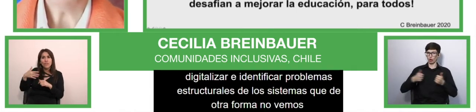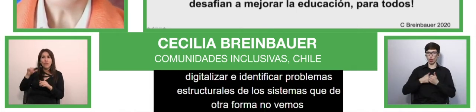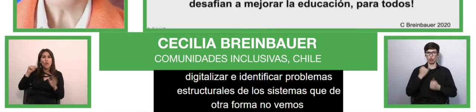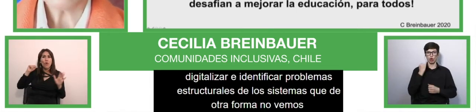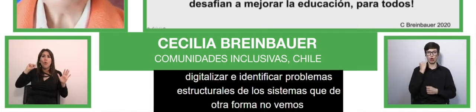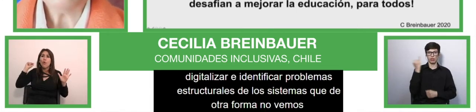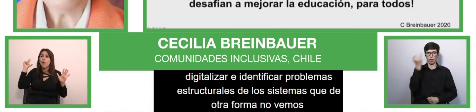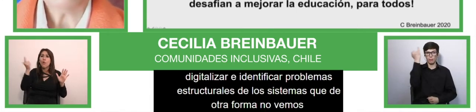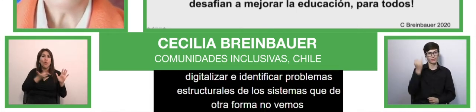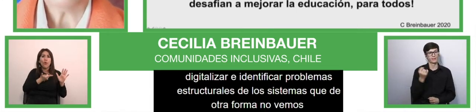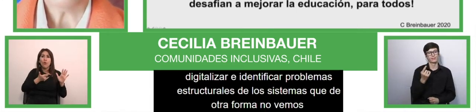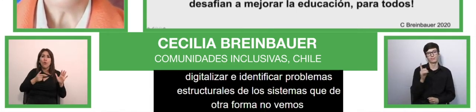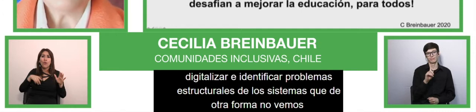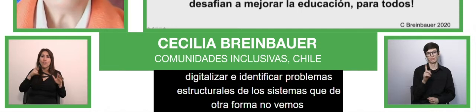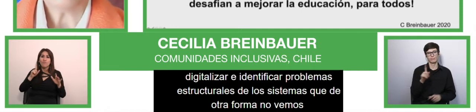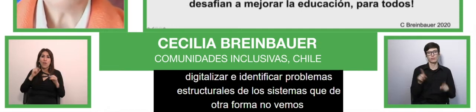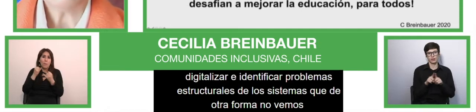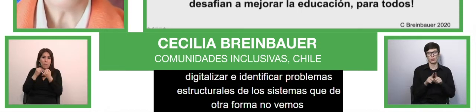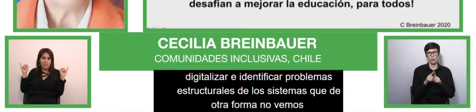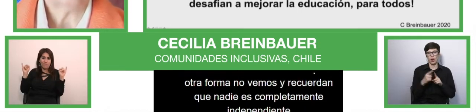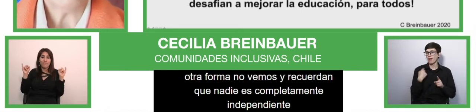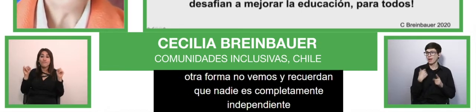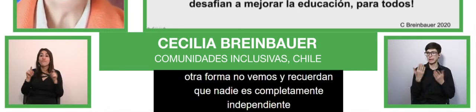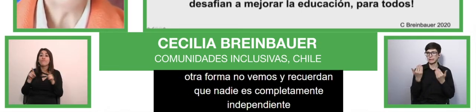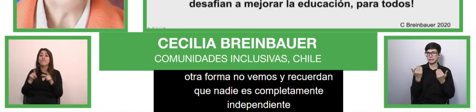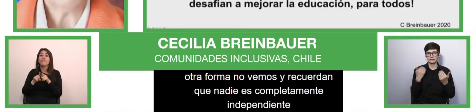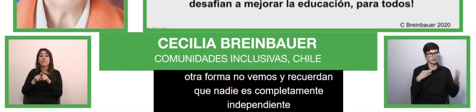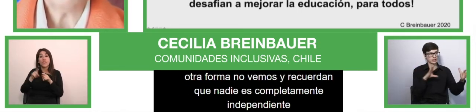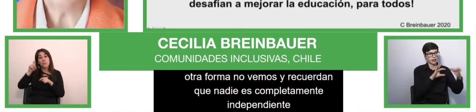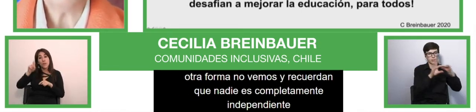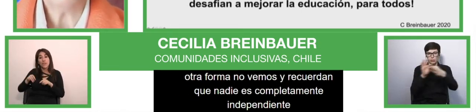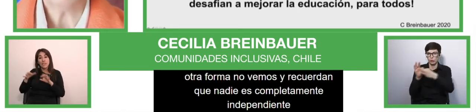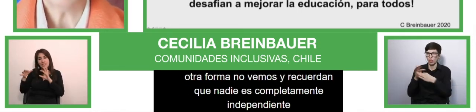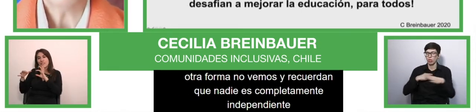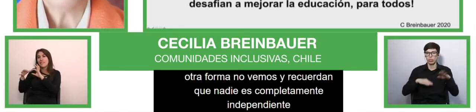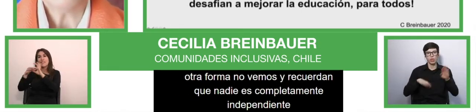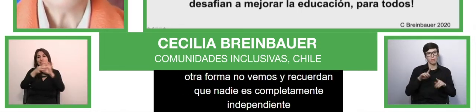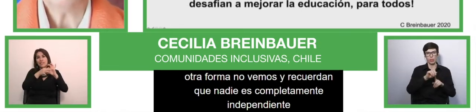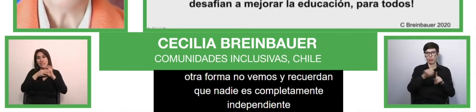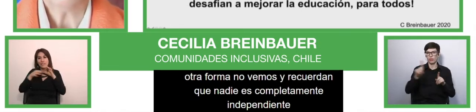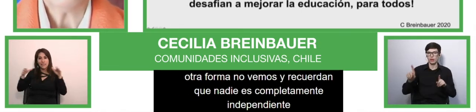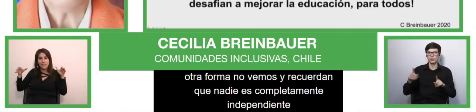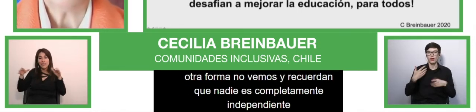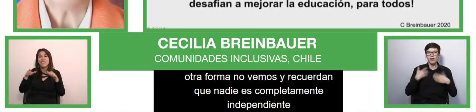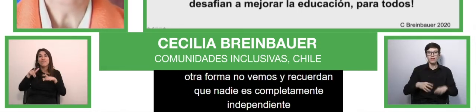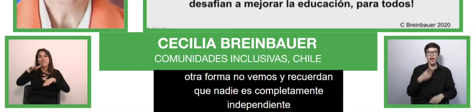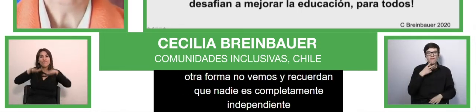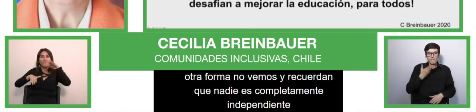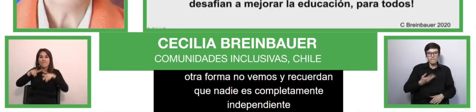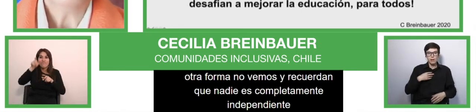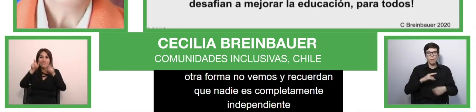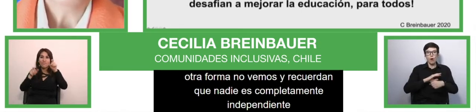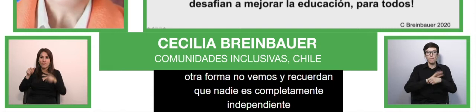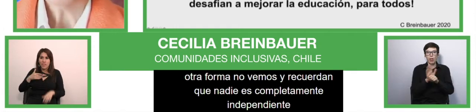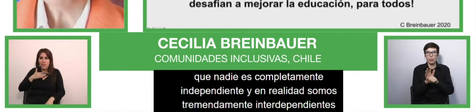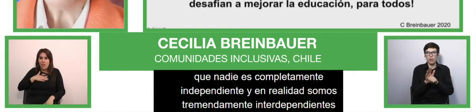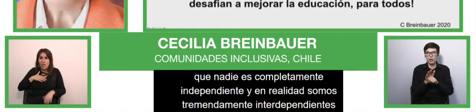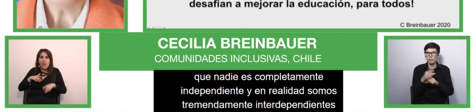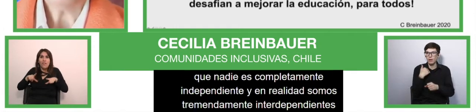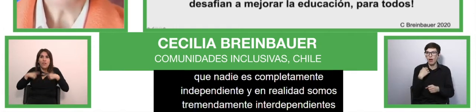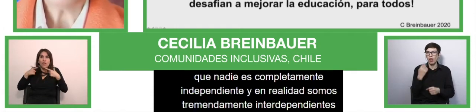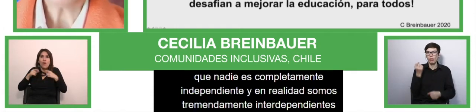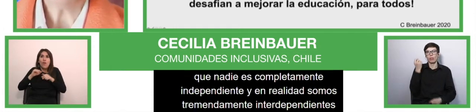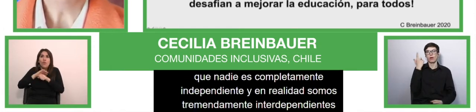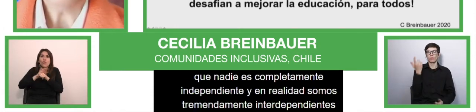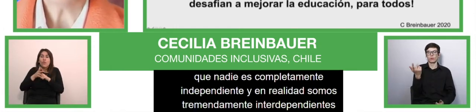somos tremendamente interdependientes esto lo hemos vivido en este periodo de pandemia no sus